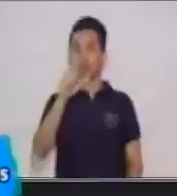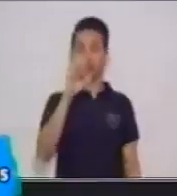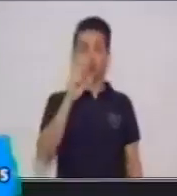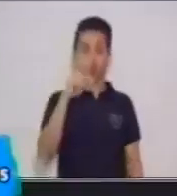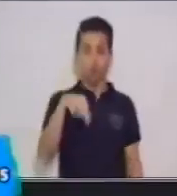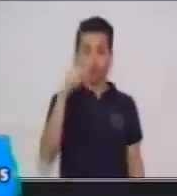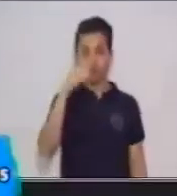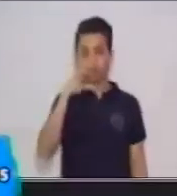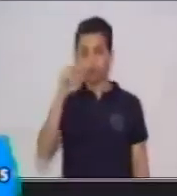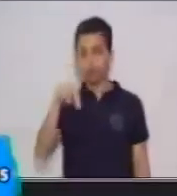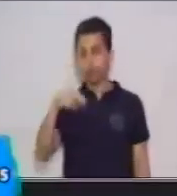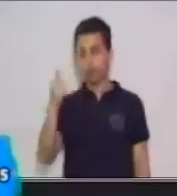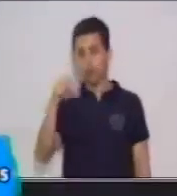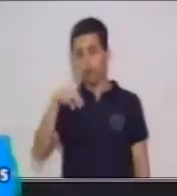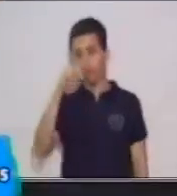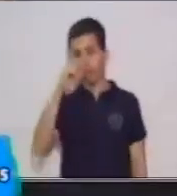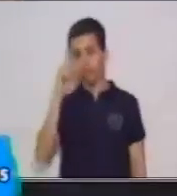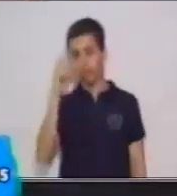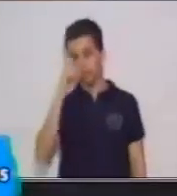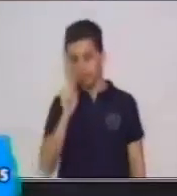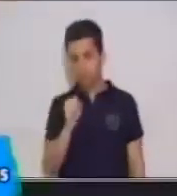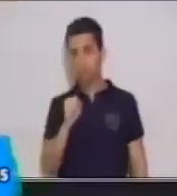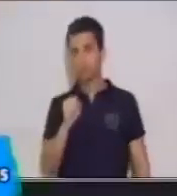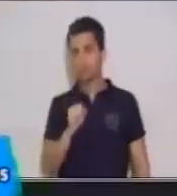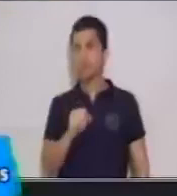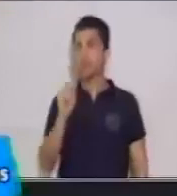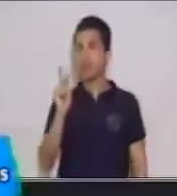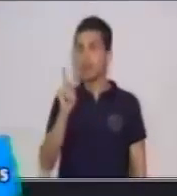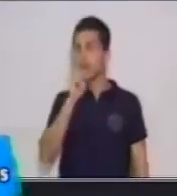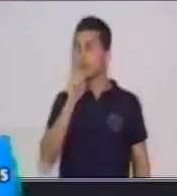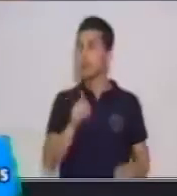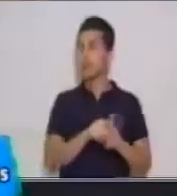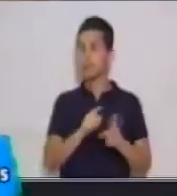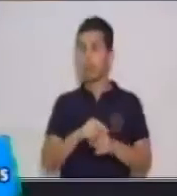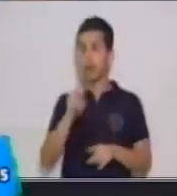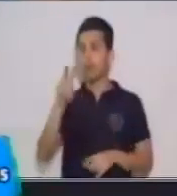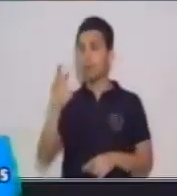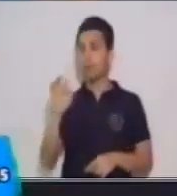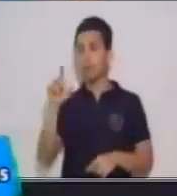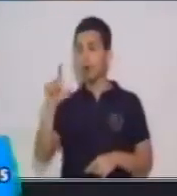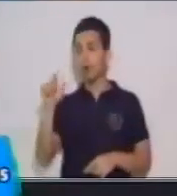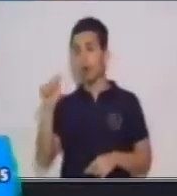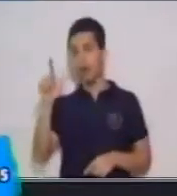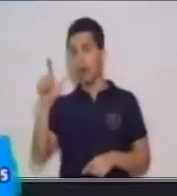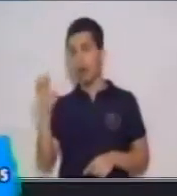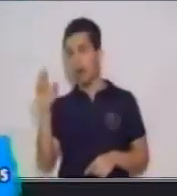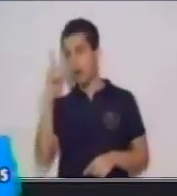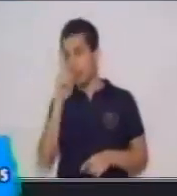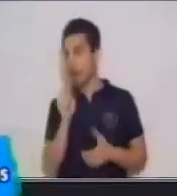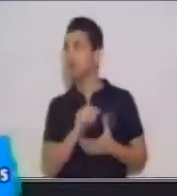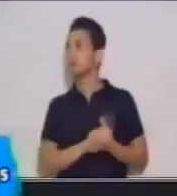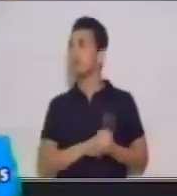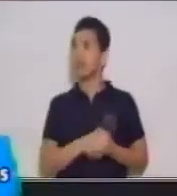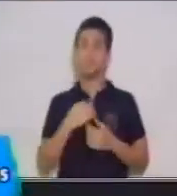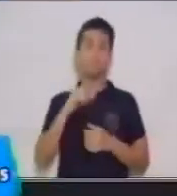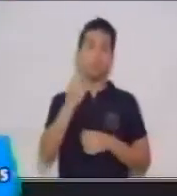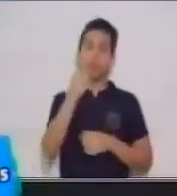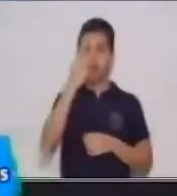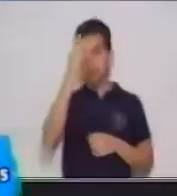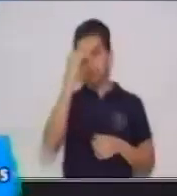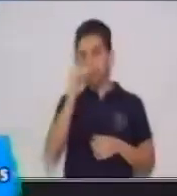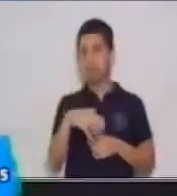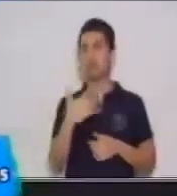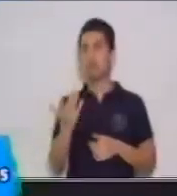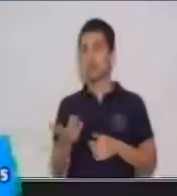consonantes, aquellas que tienen fonemas, y las vocales, que son las primeras que aprendemos.